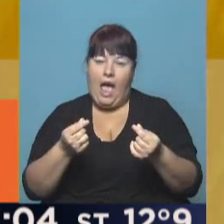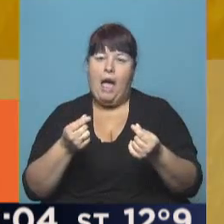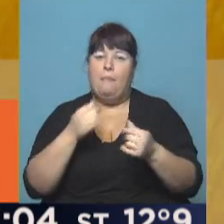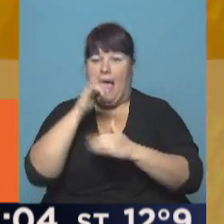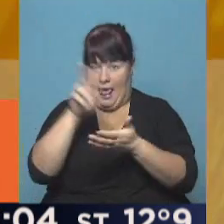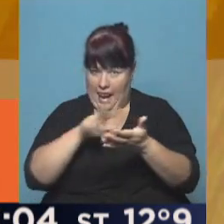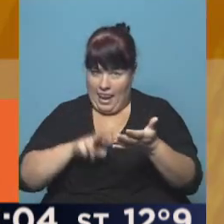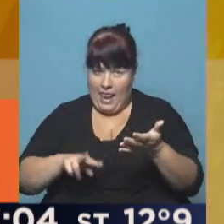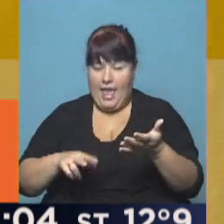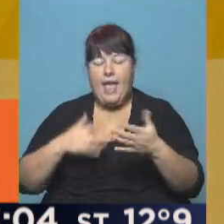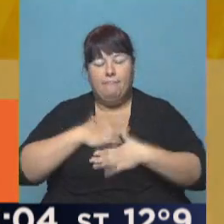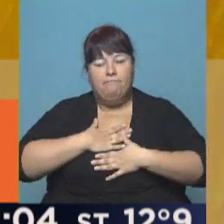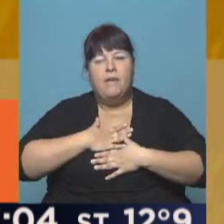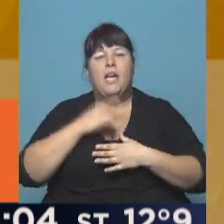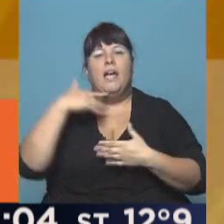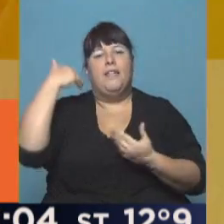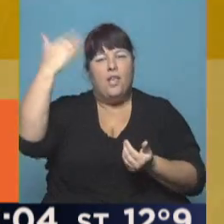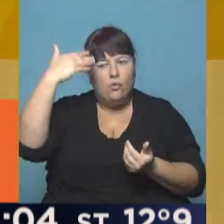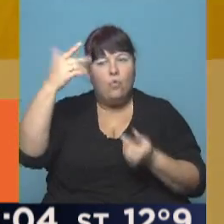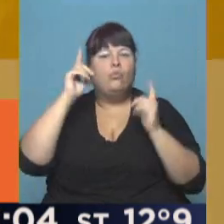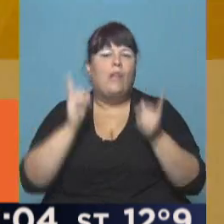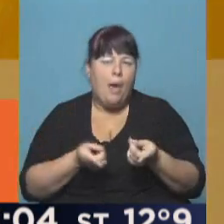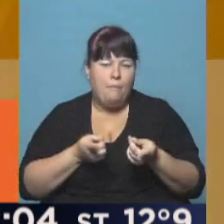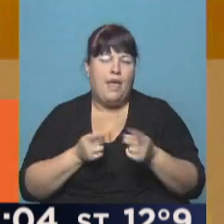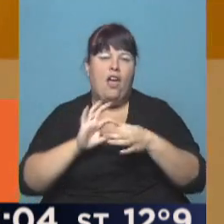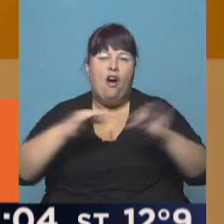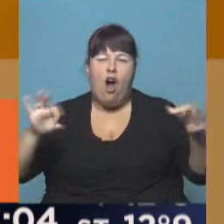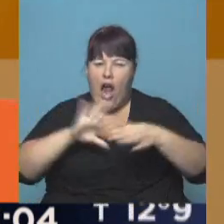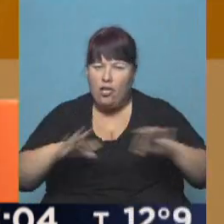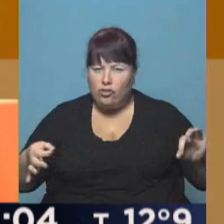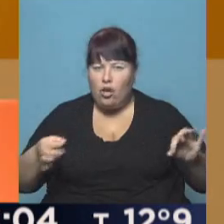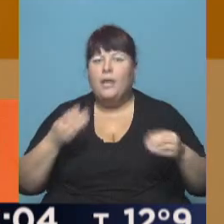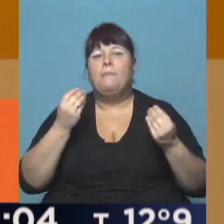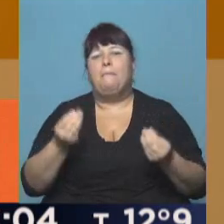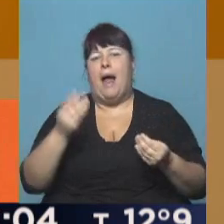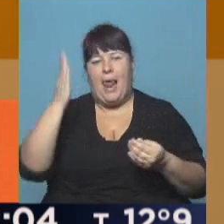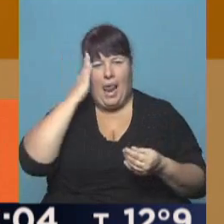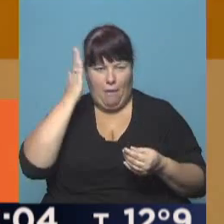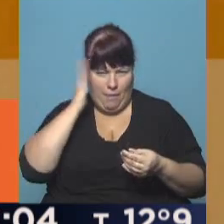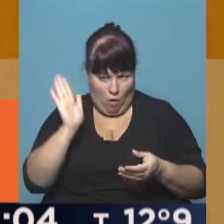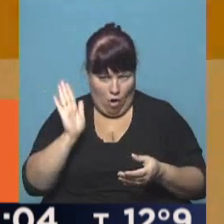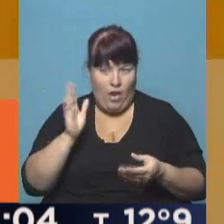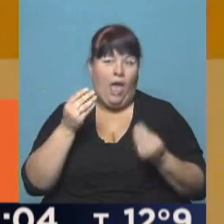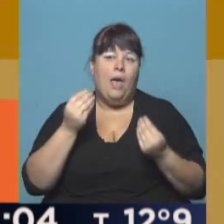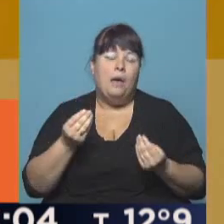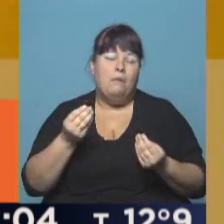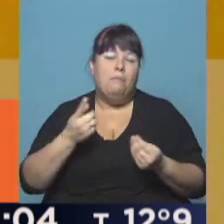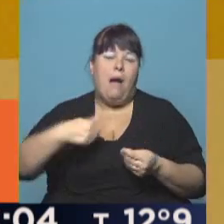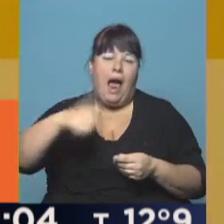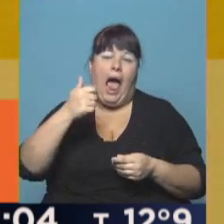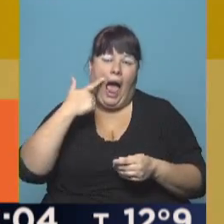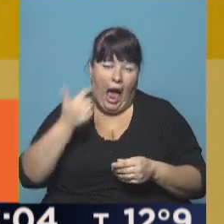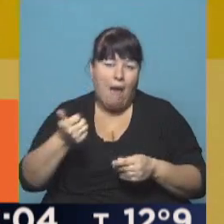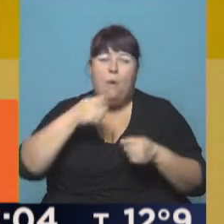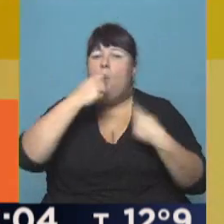leyendo verdaderamente, encarnadamente, discursos y también, por supuesto, frases que apelan a la memoria para que lo de la AMIA